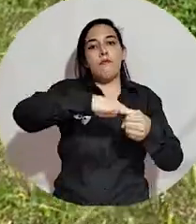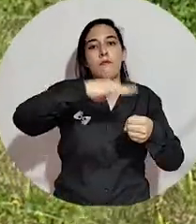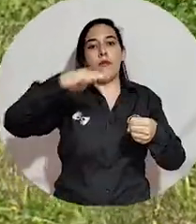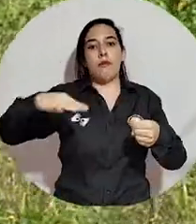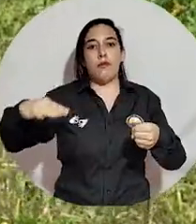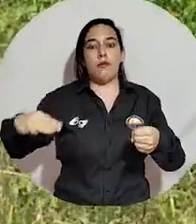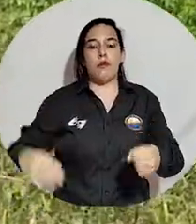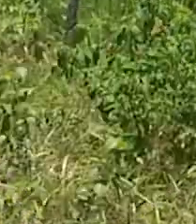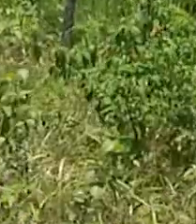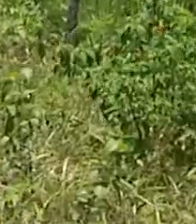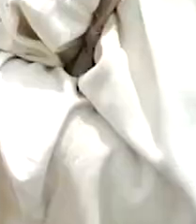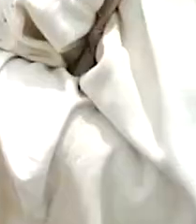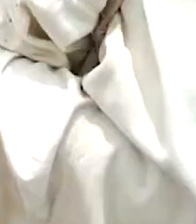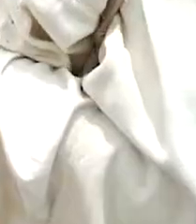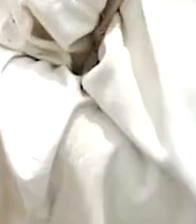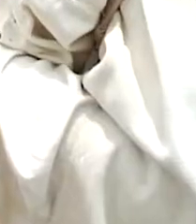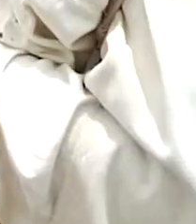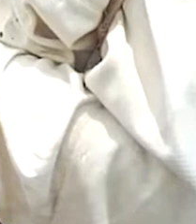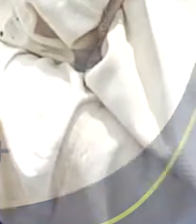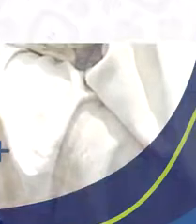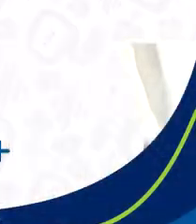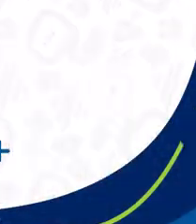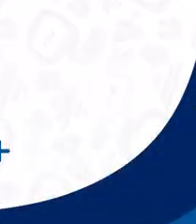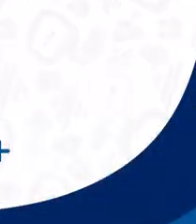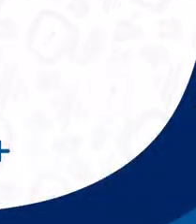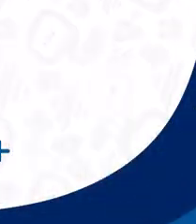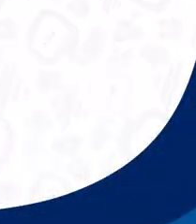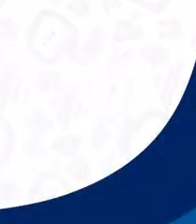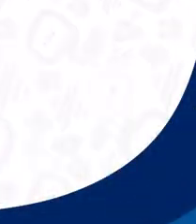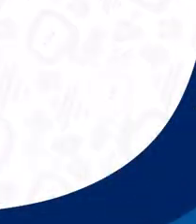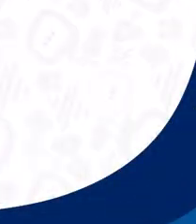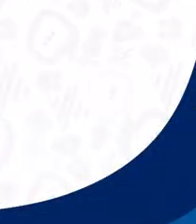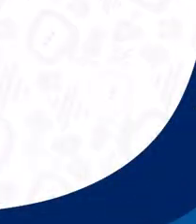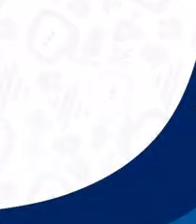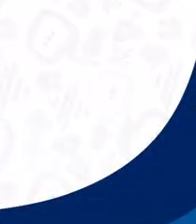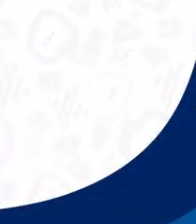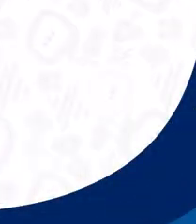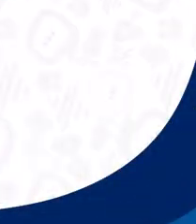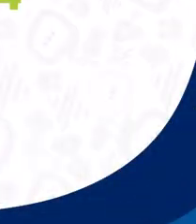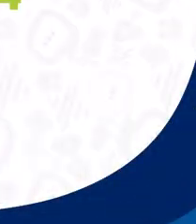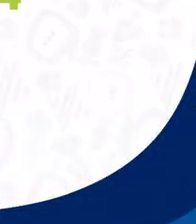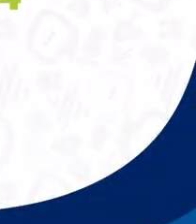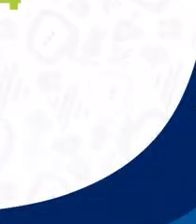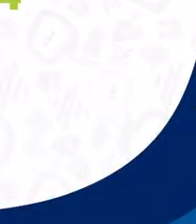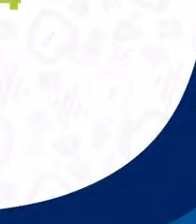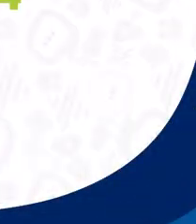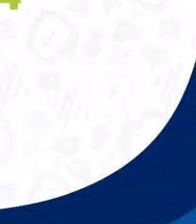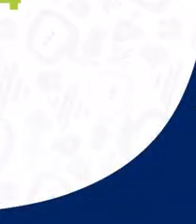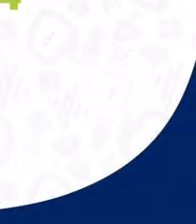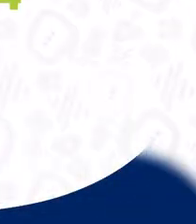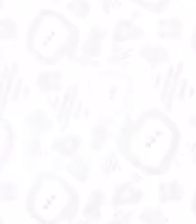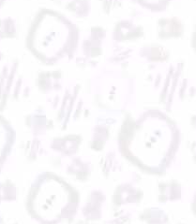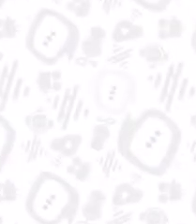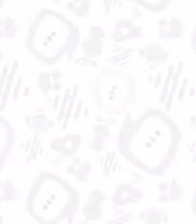el Magdalena. Aún más incluyente e innovadora.